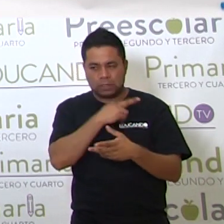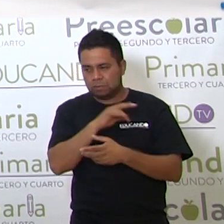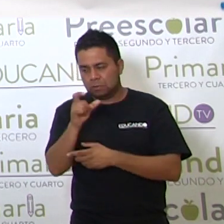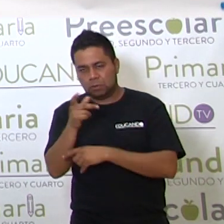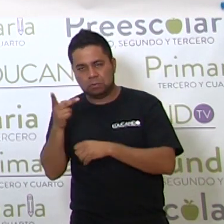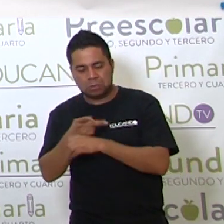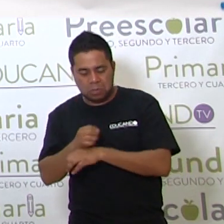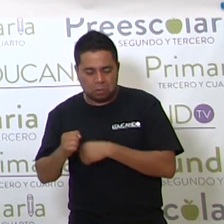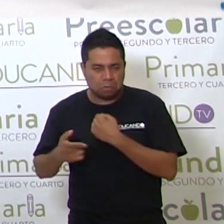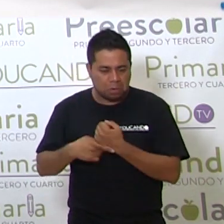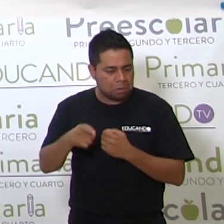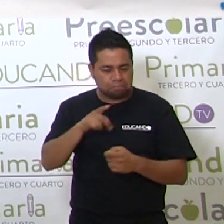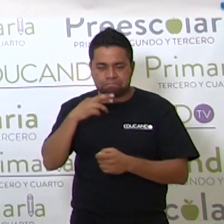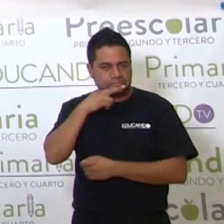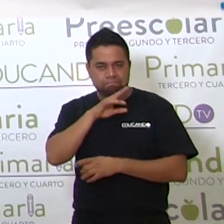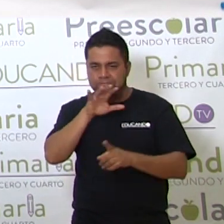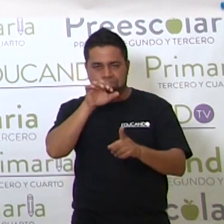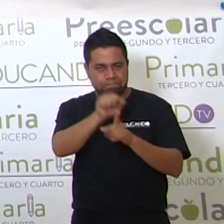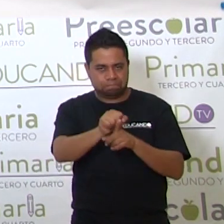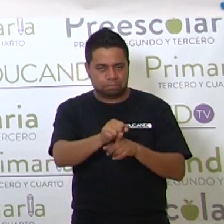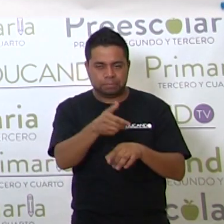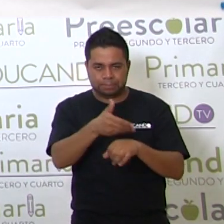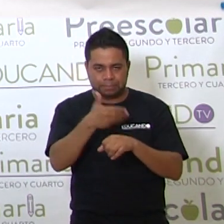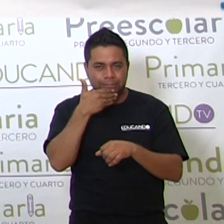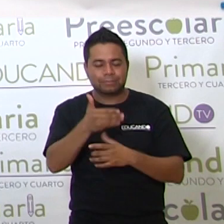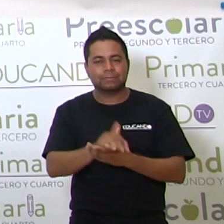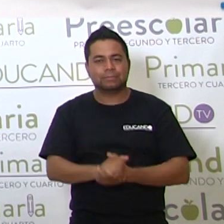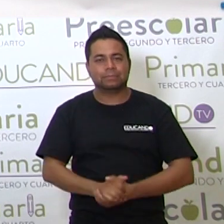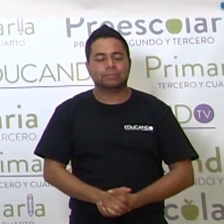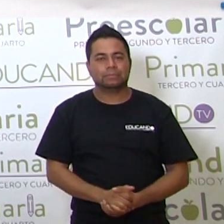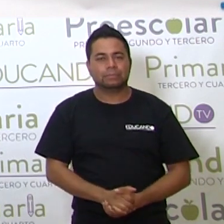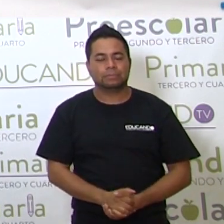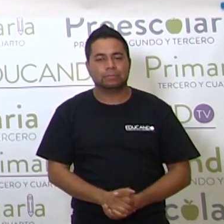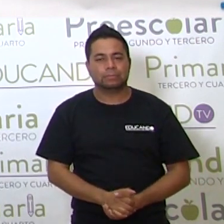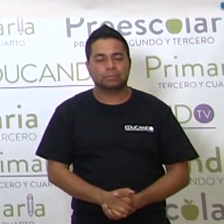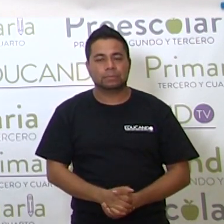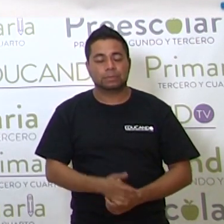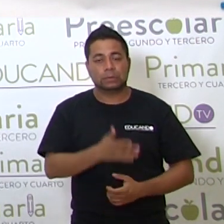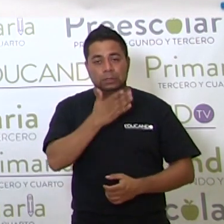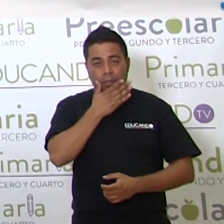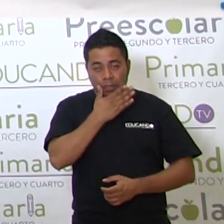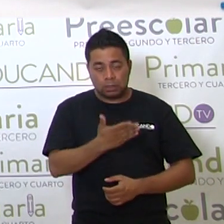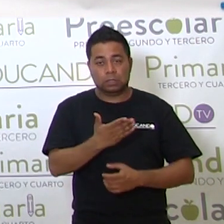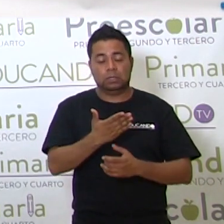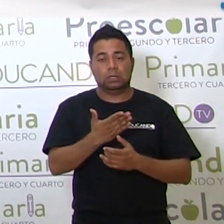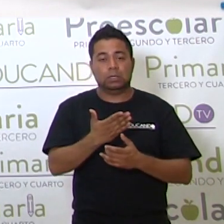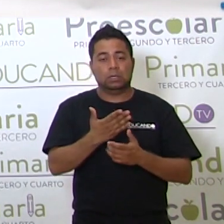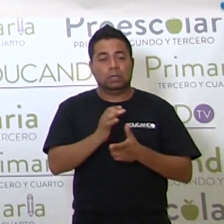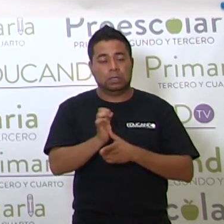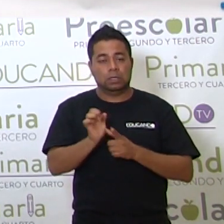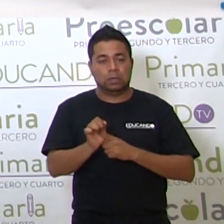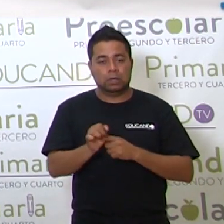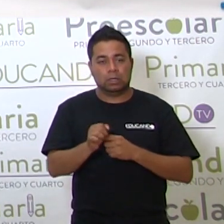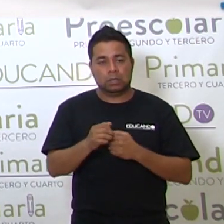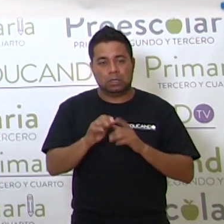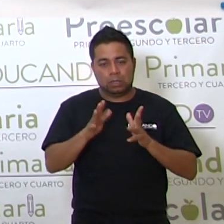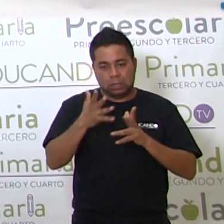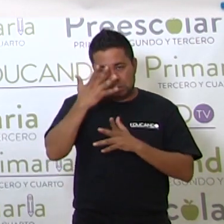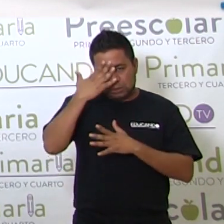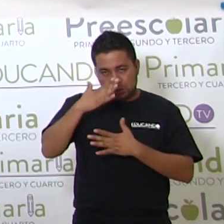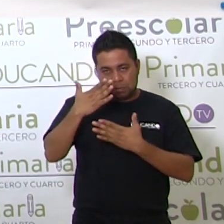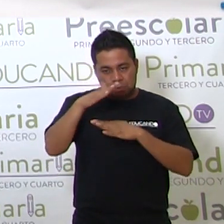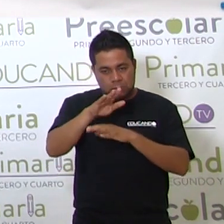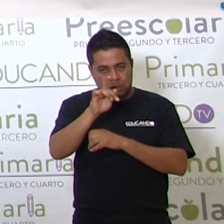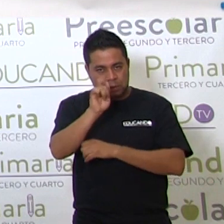concepto. Muy bien, pues entonces ya vimos una noción de lo que es un